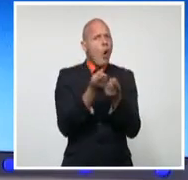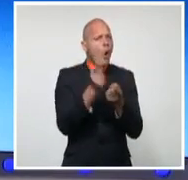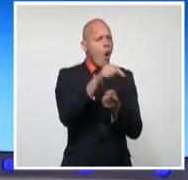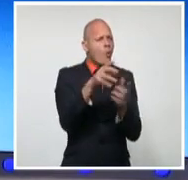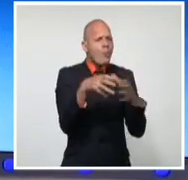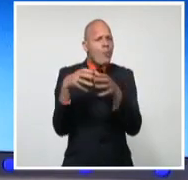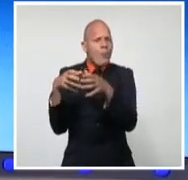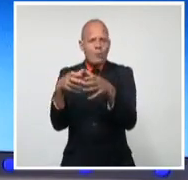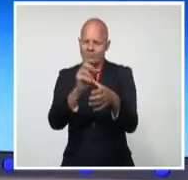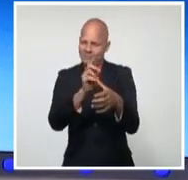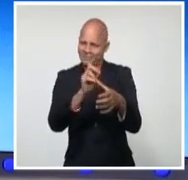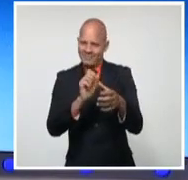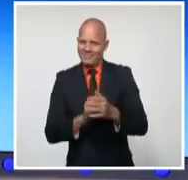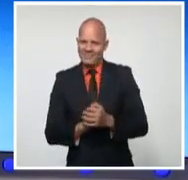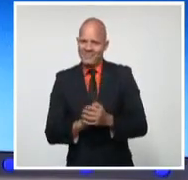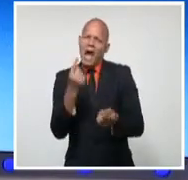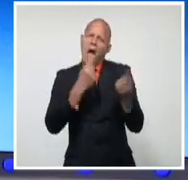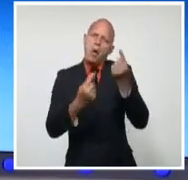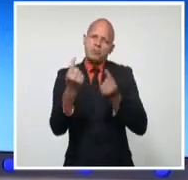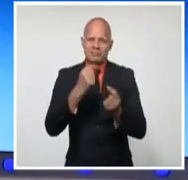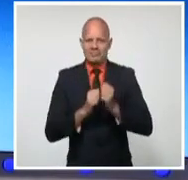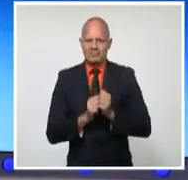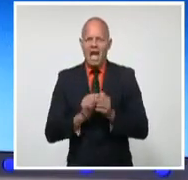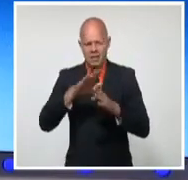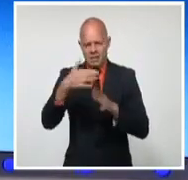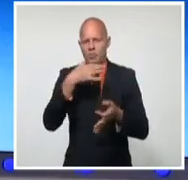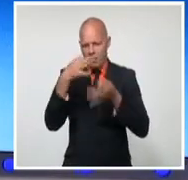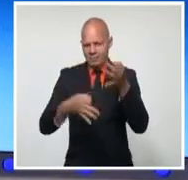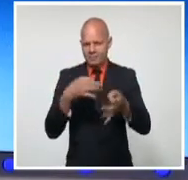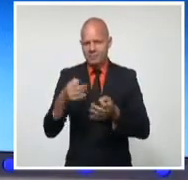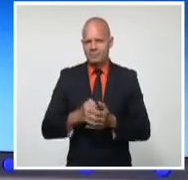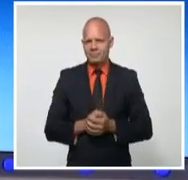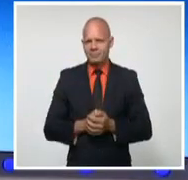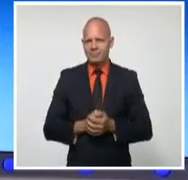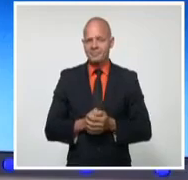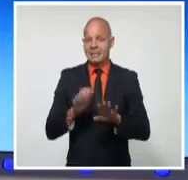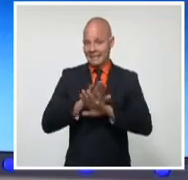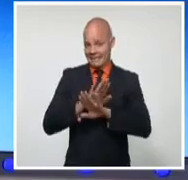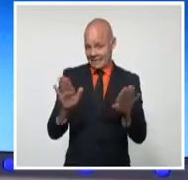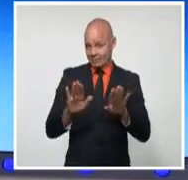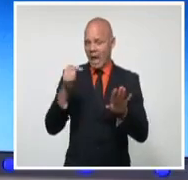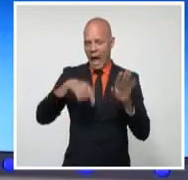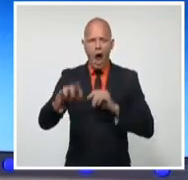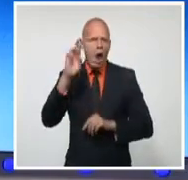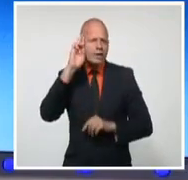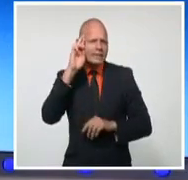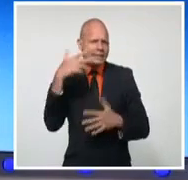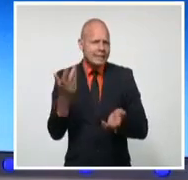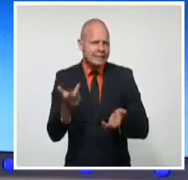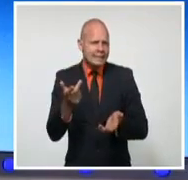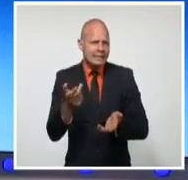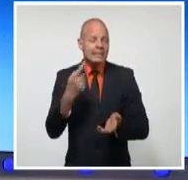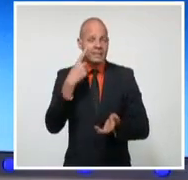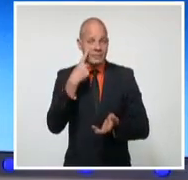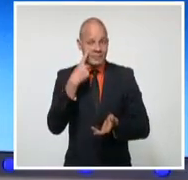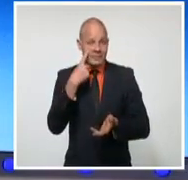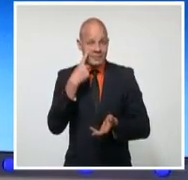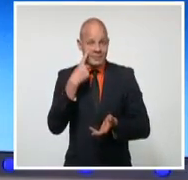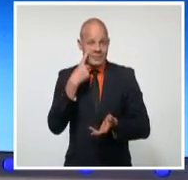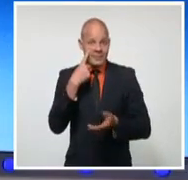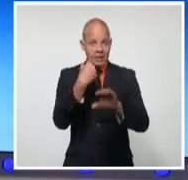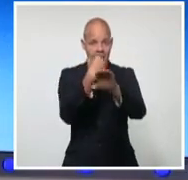que hablar más de la reunión, tenemos que hablar de esa reunión. Pero ¿qué les propongo? Por el momento, recordar solo esto. Funcionarios